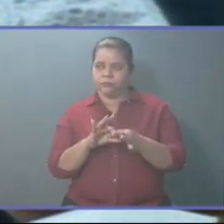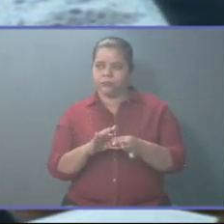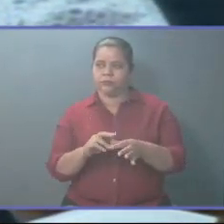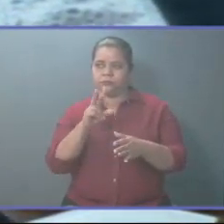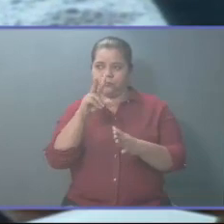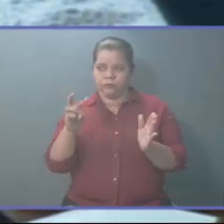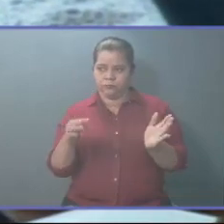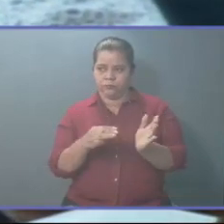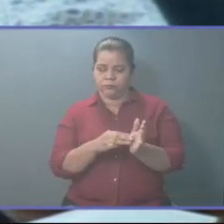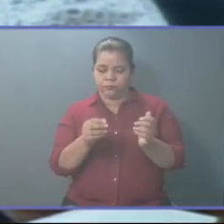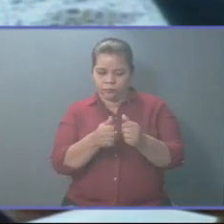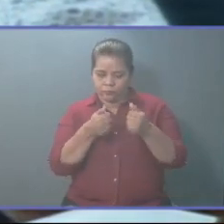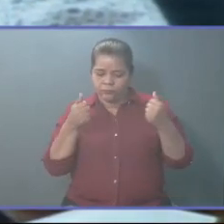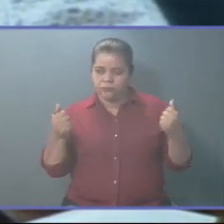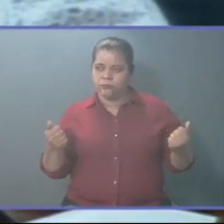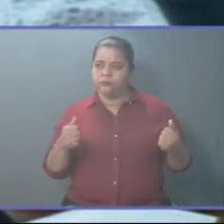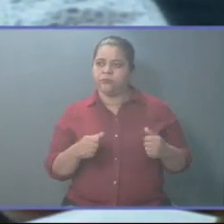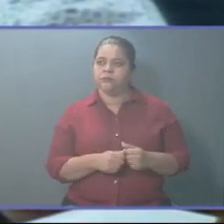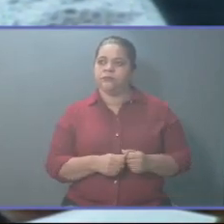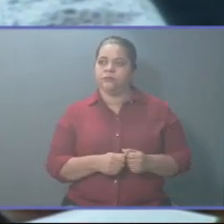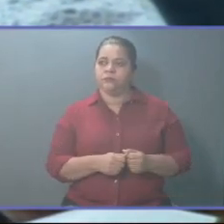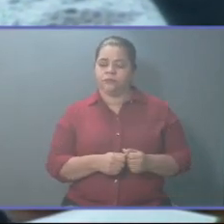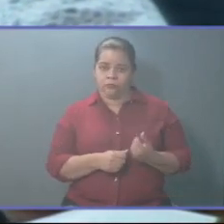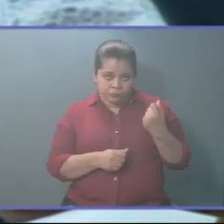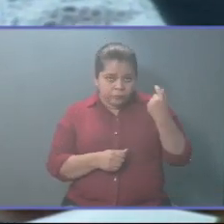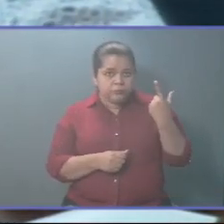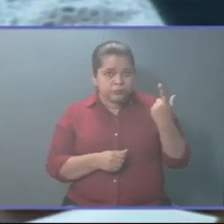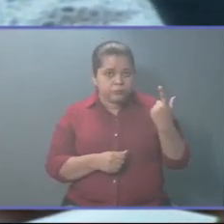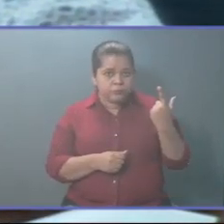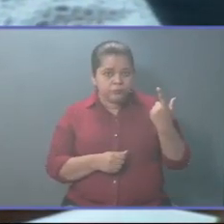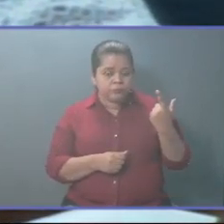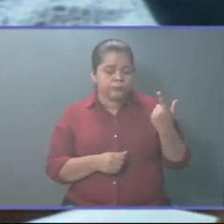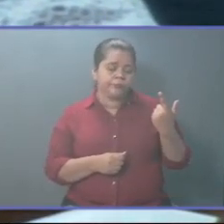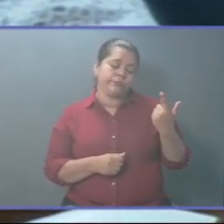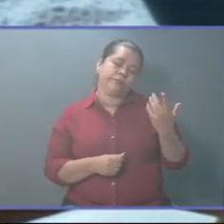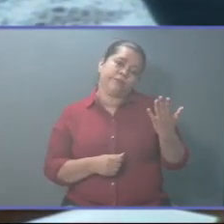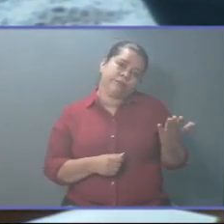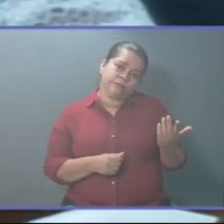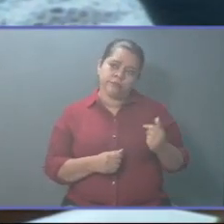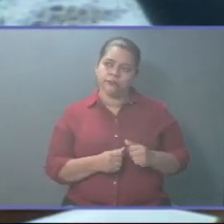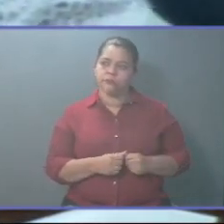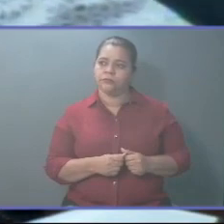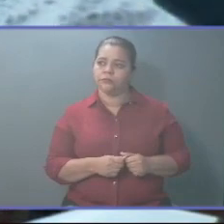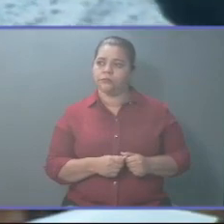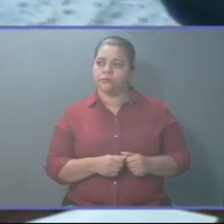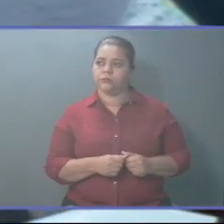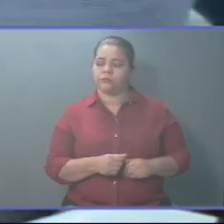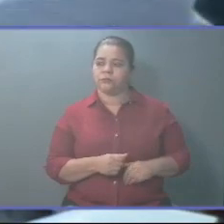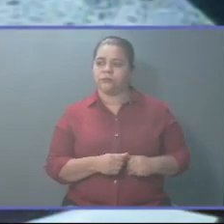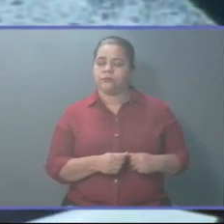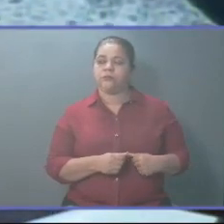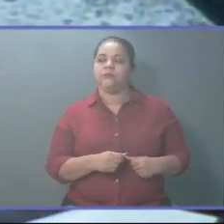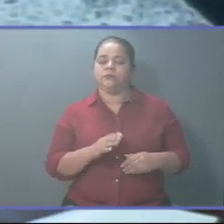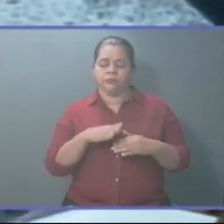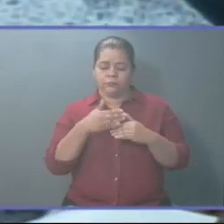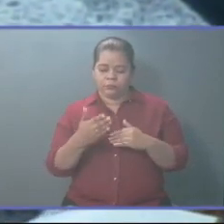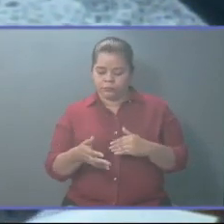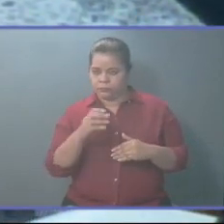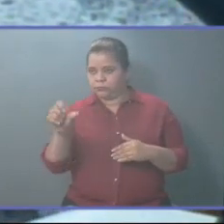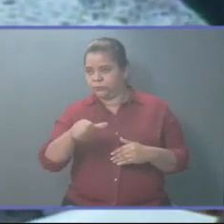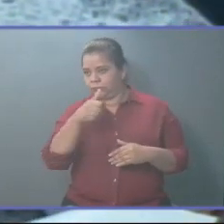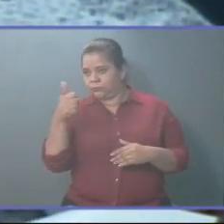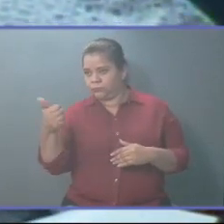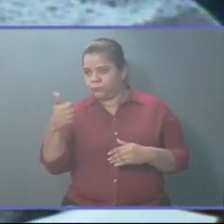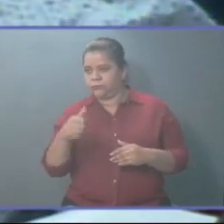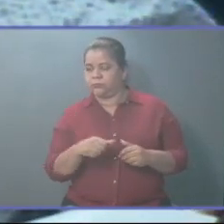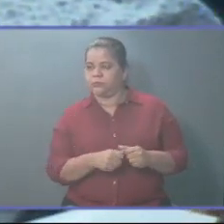2.000 millones. ¿Ya? Entonces, para que tengamos, y luego está el